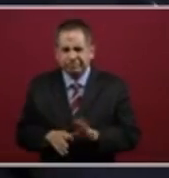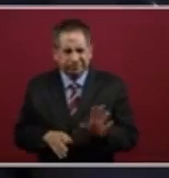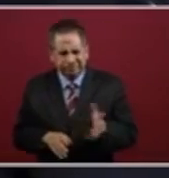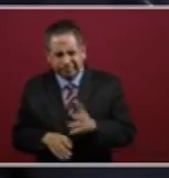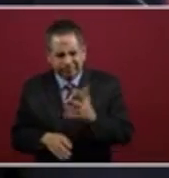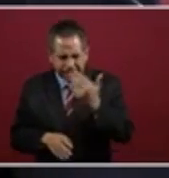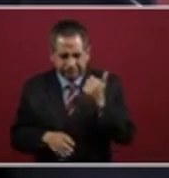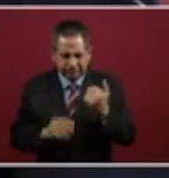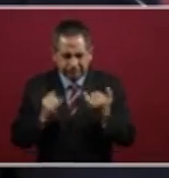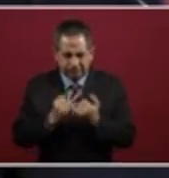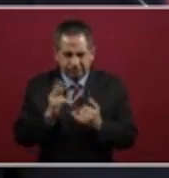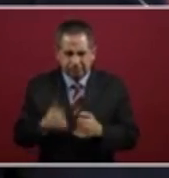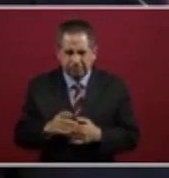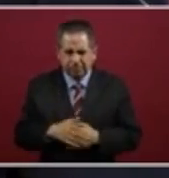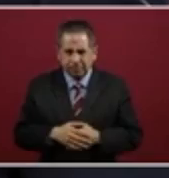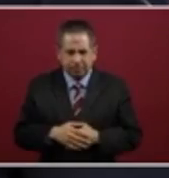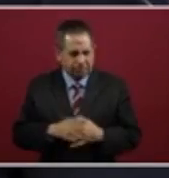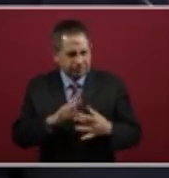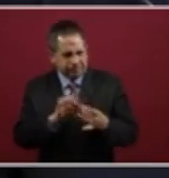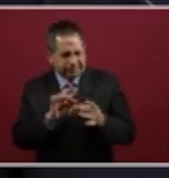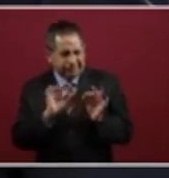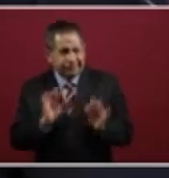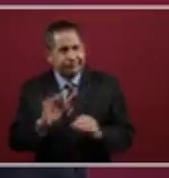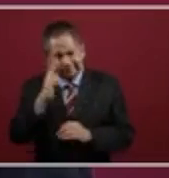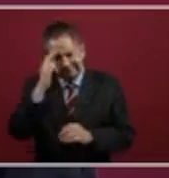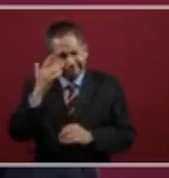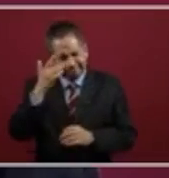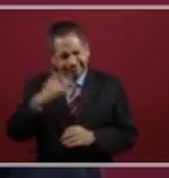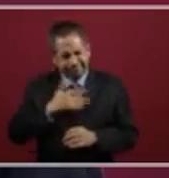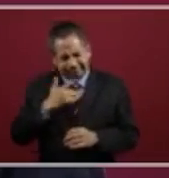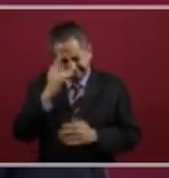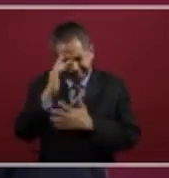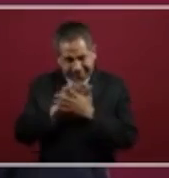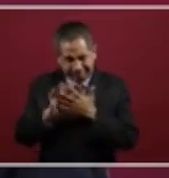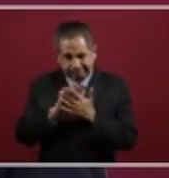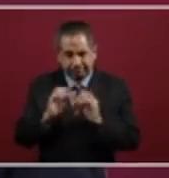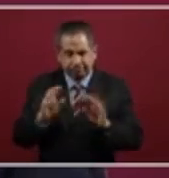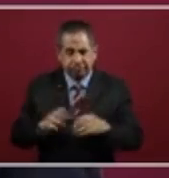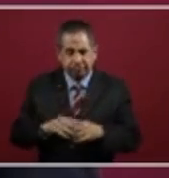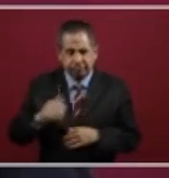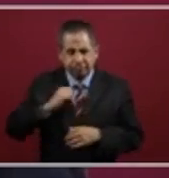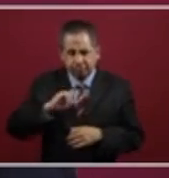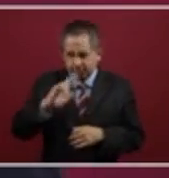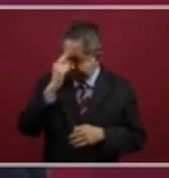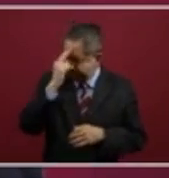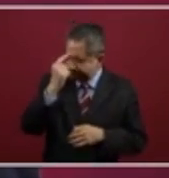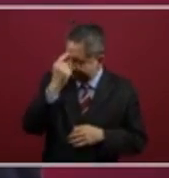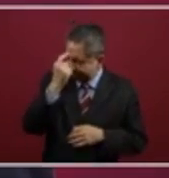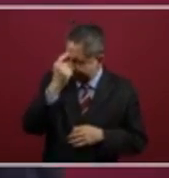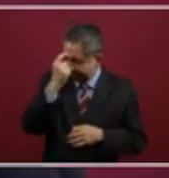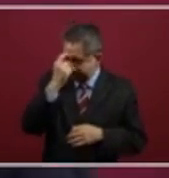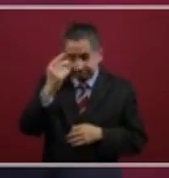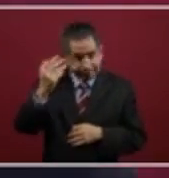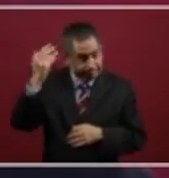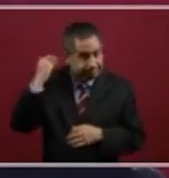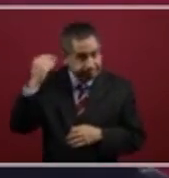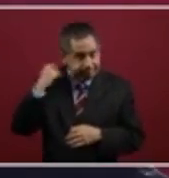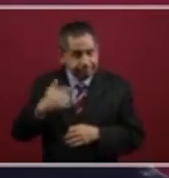exacta mi referencia, pero siempre tuve en la